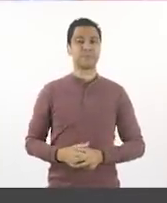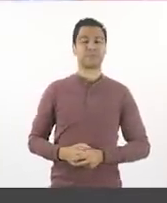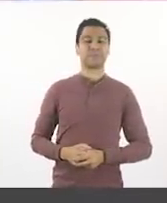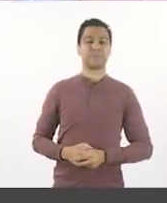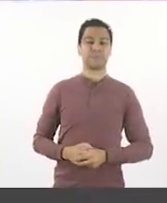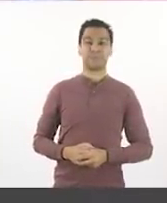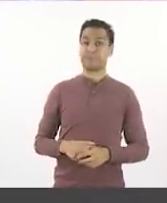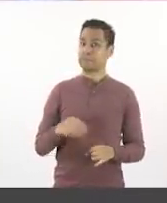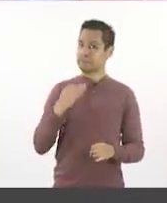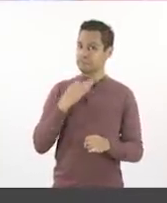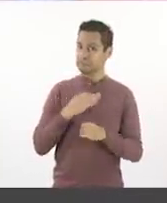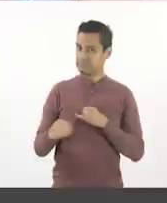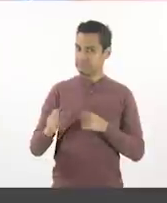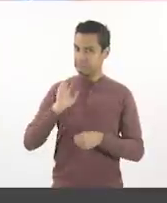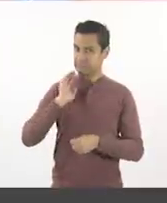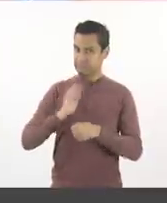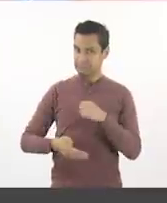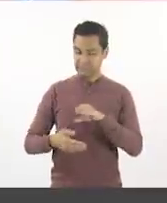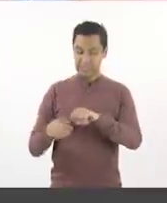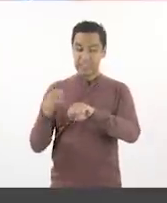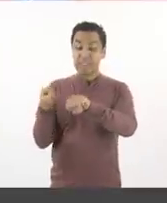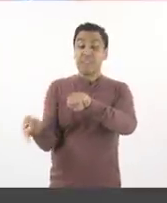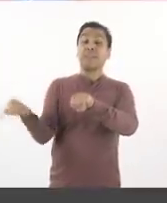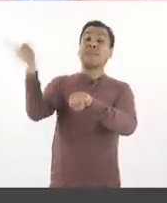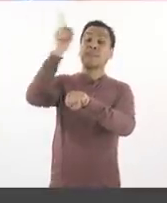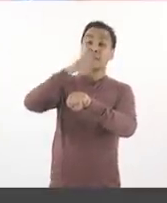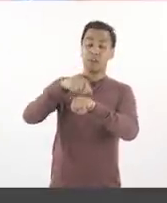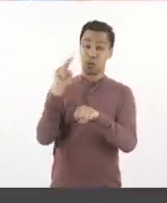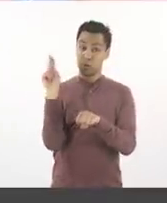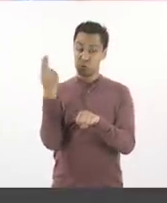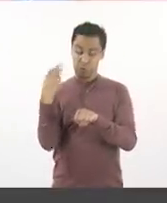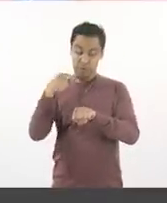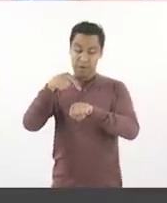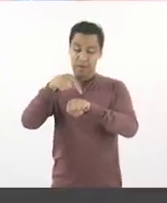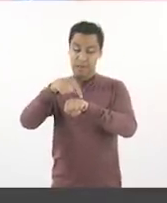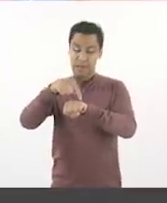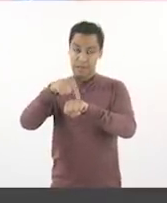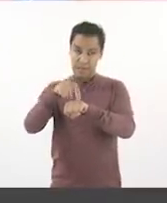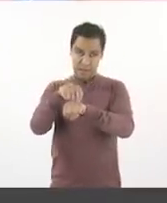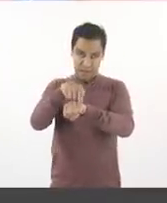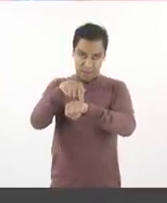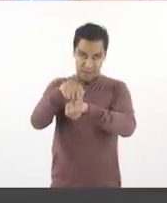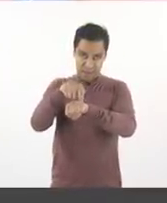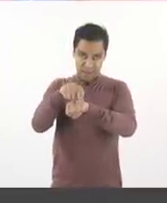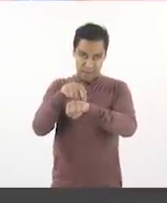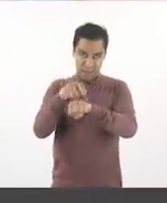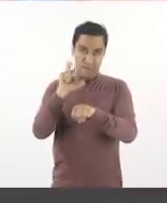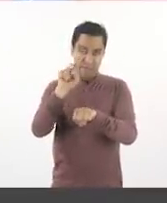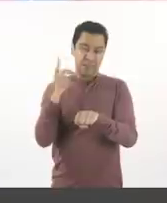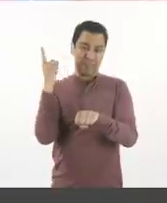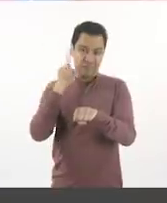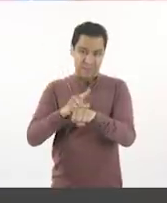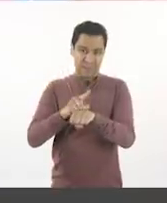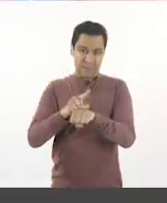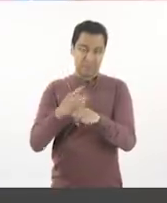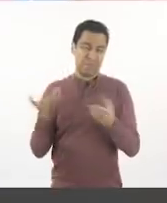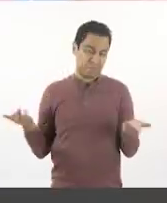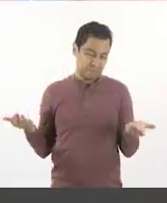Ya casi acabamos. Octubre, noviembre. Noviembre. Tiene 30 días. 30 días.